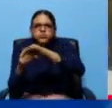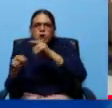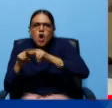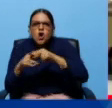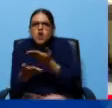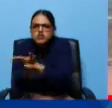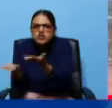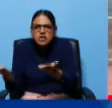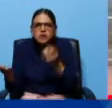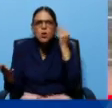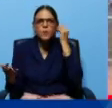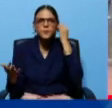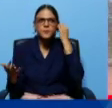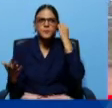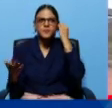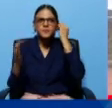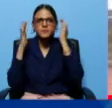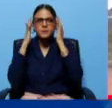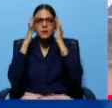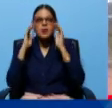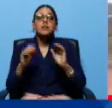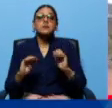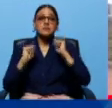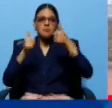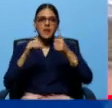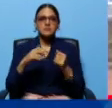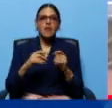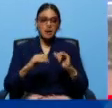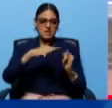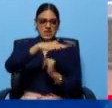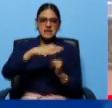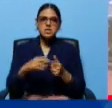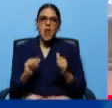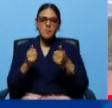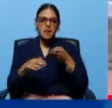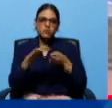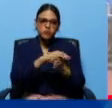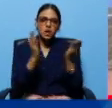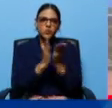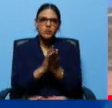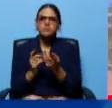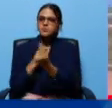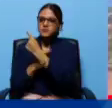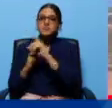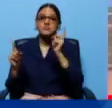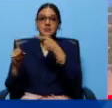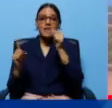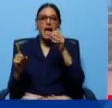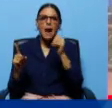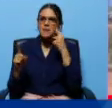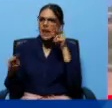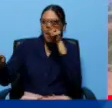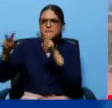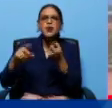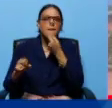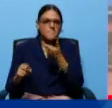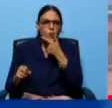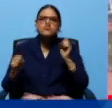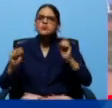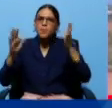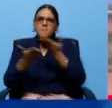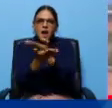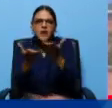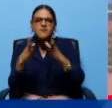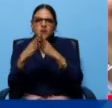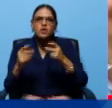la semilla inicial y primaria. Bueno, ¿qué me dices, Gabriela? Ah, miren qué maravilla.